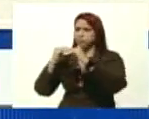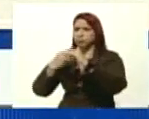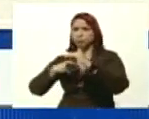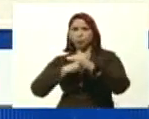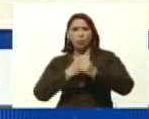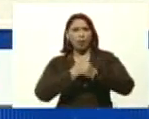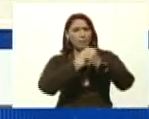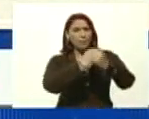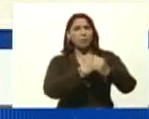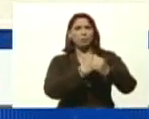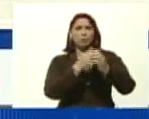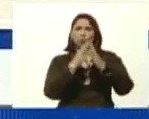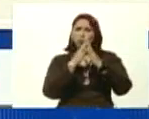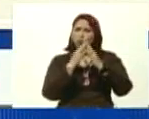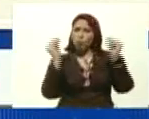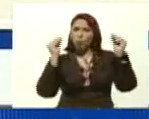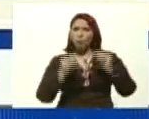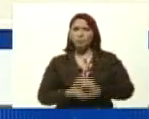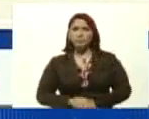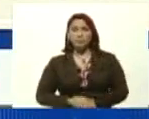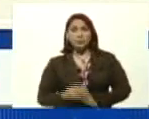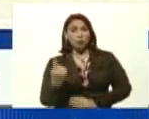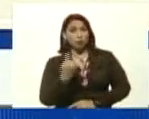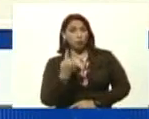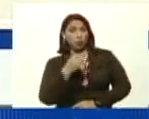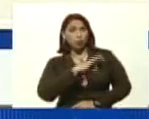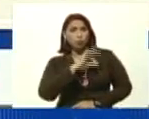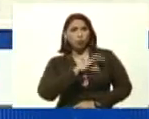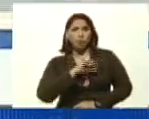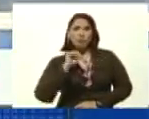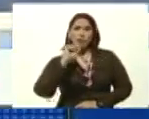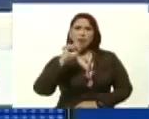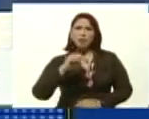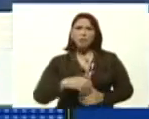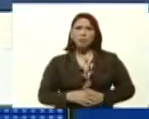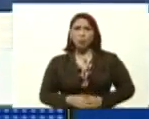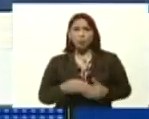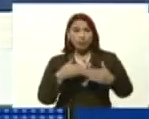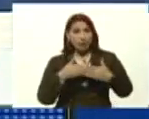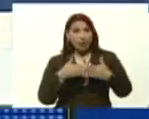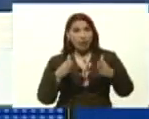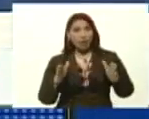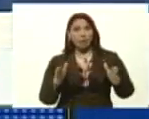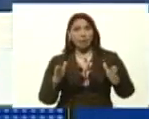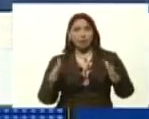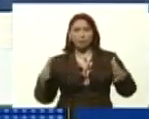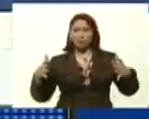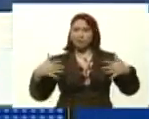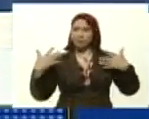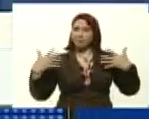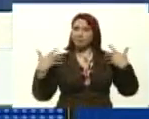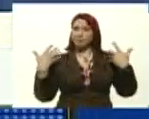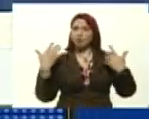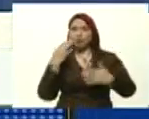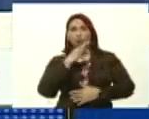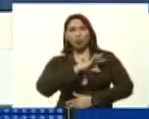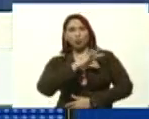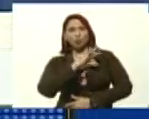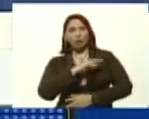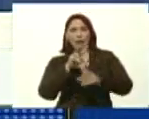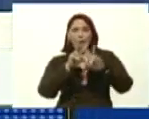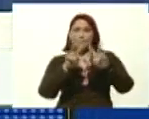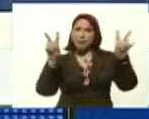amemos los unos con los otros. Solo el socialismo es garantía de felicidad social, de